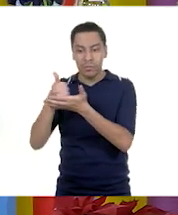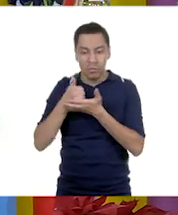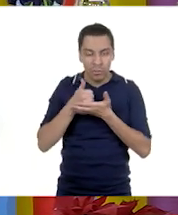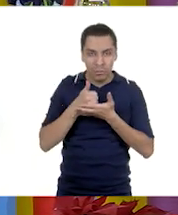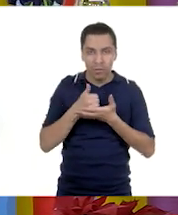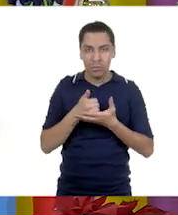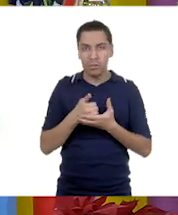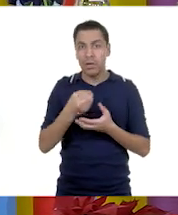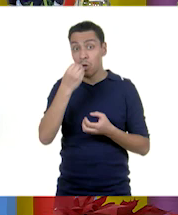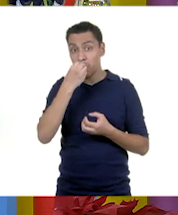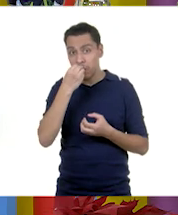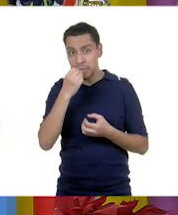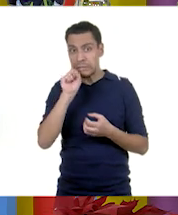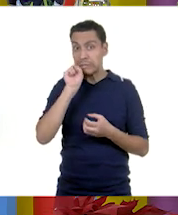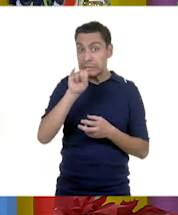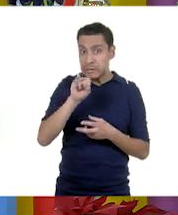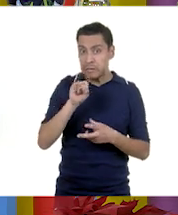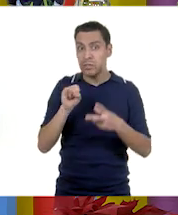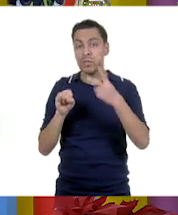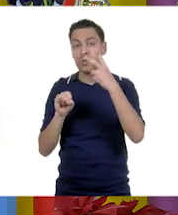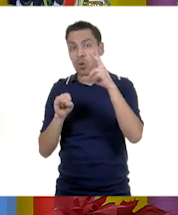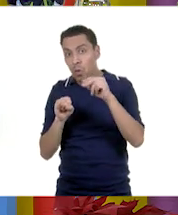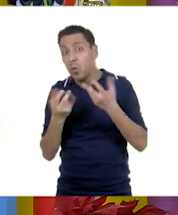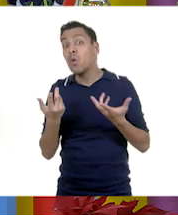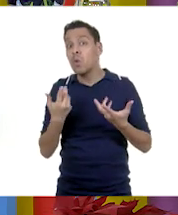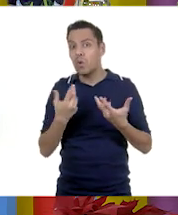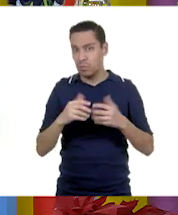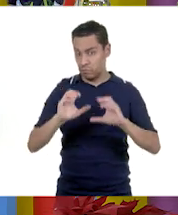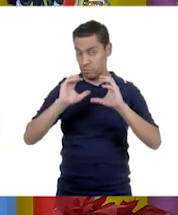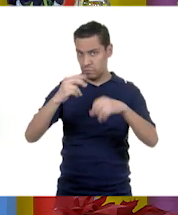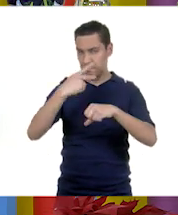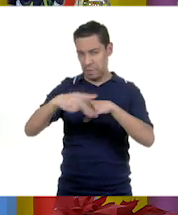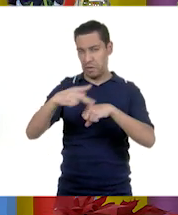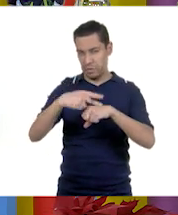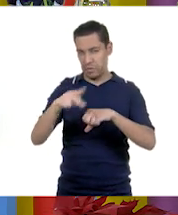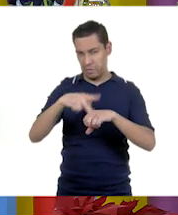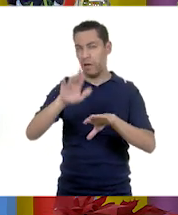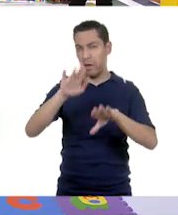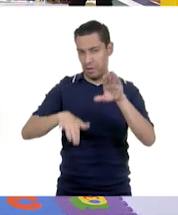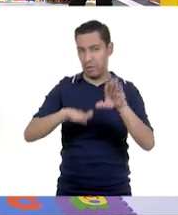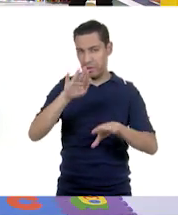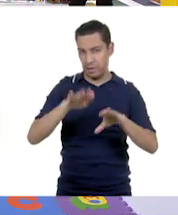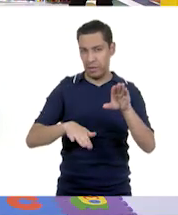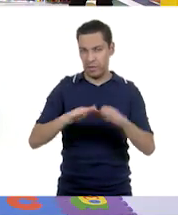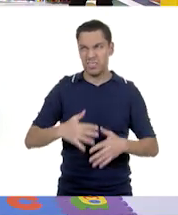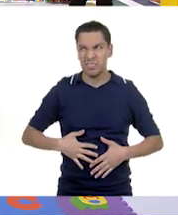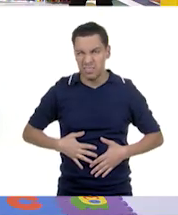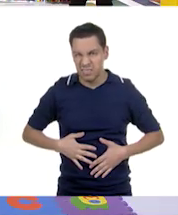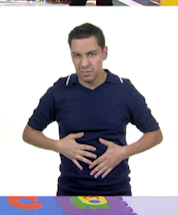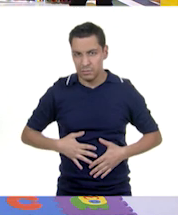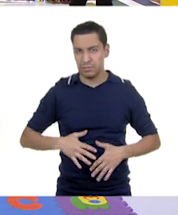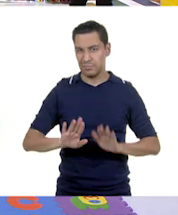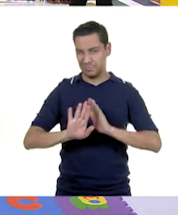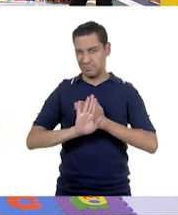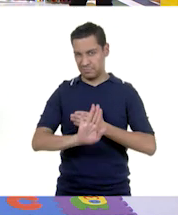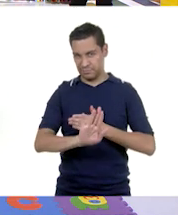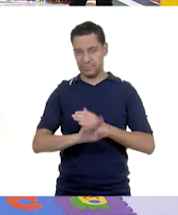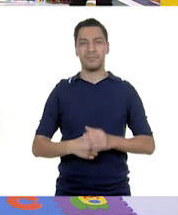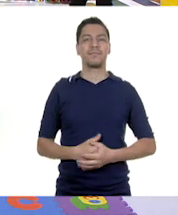de sus familiares para saber cuáles sí se pueden y cuáles no. Y entonces evitar algún dolor probablemente en su pancita. ¿Cómo